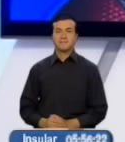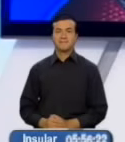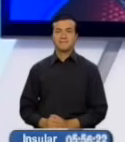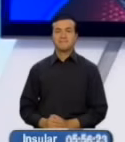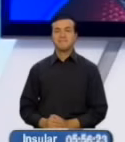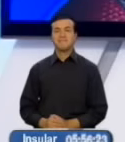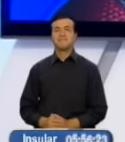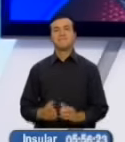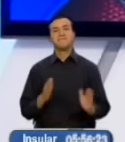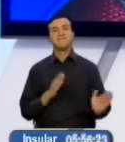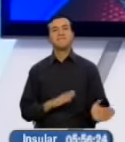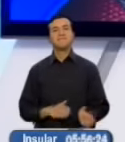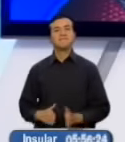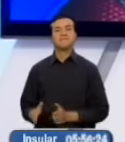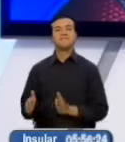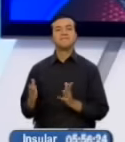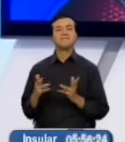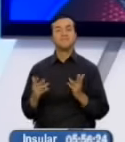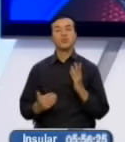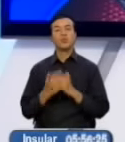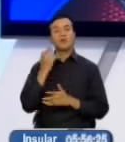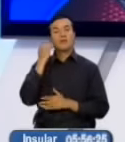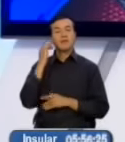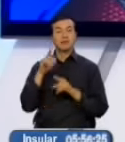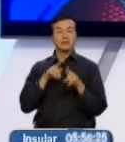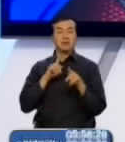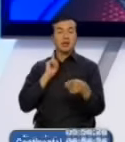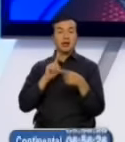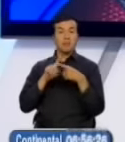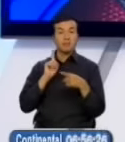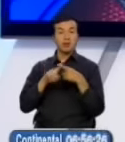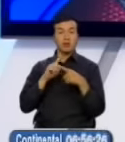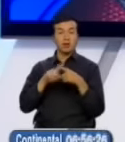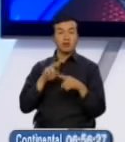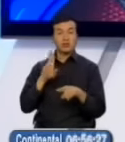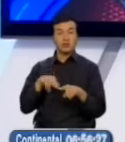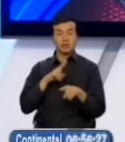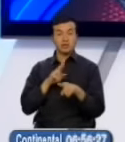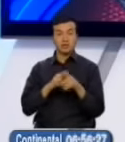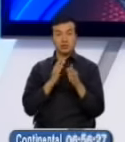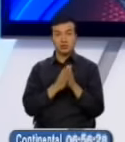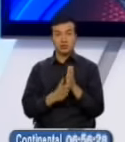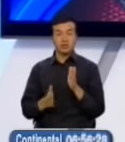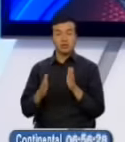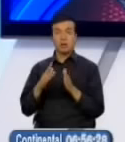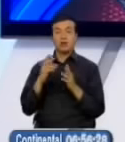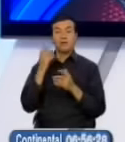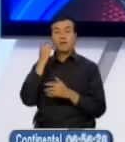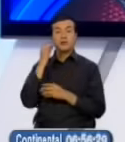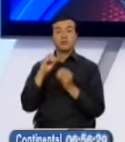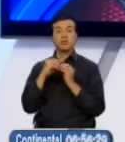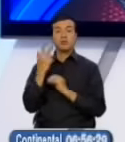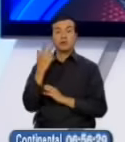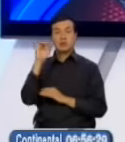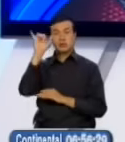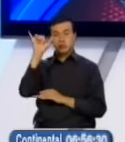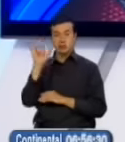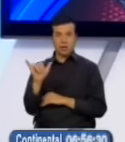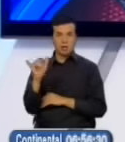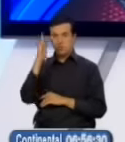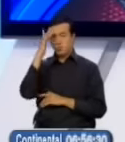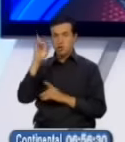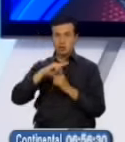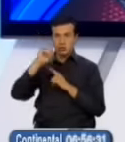Nos preparamos para lo que será una nueva fecha del Campeonato Ecuatoriano de Fútbol, la jornada número 13, que se va a disputar íntegramente el sábado. Esto porque la